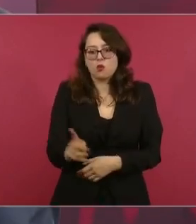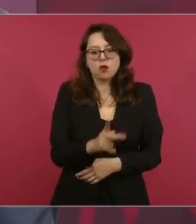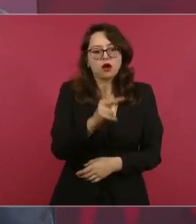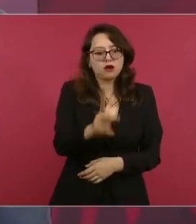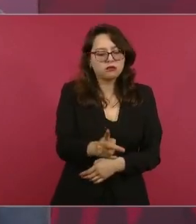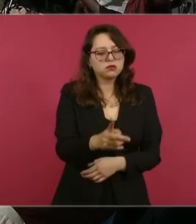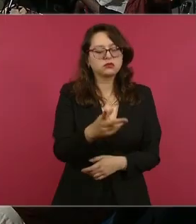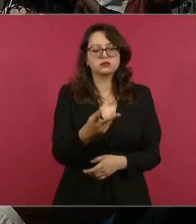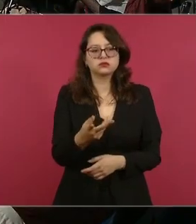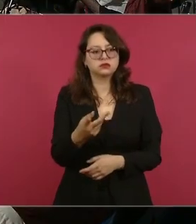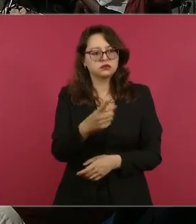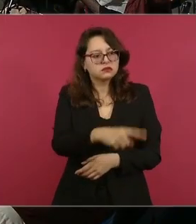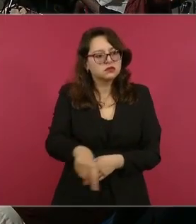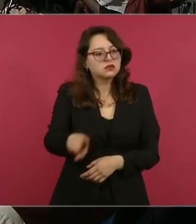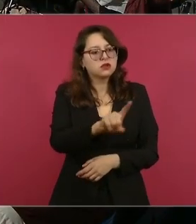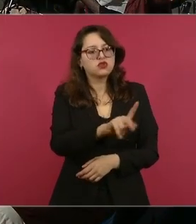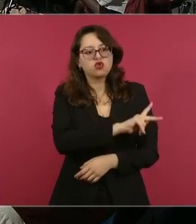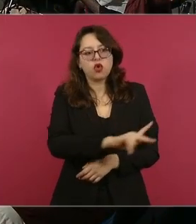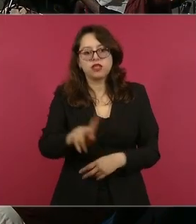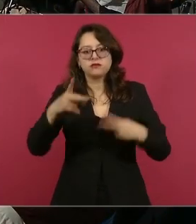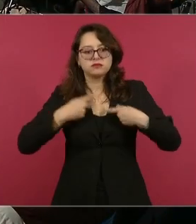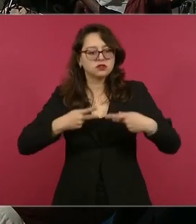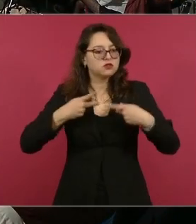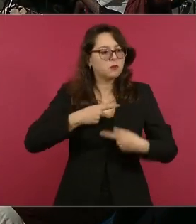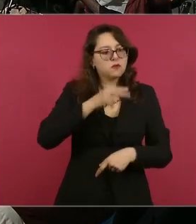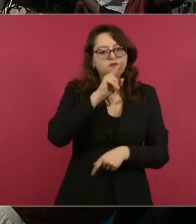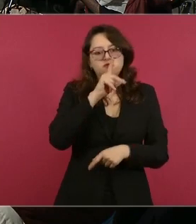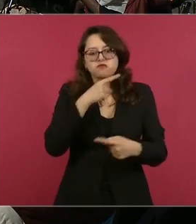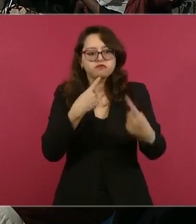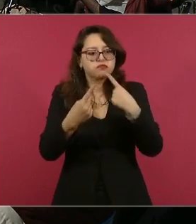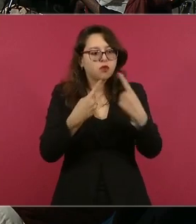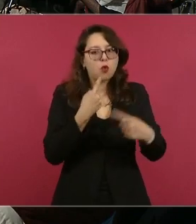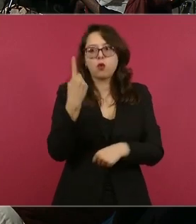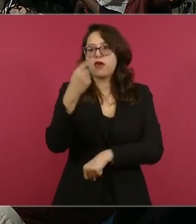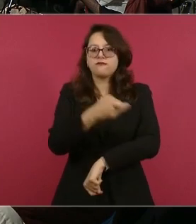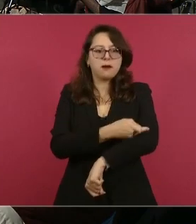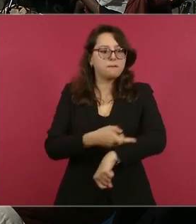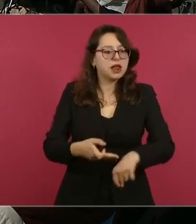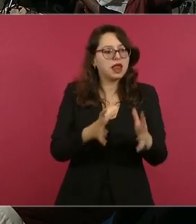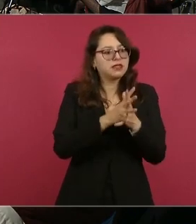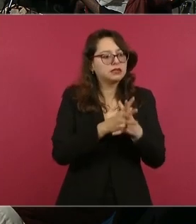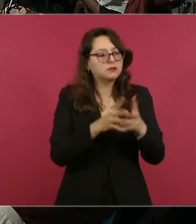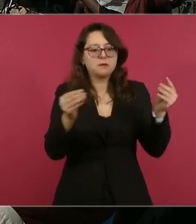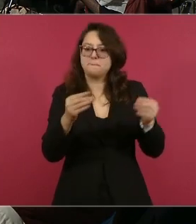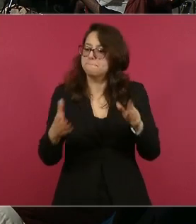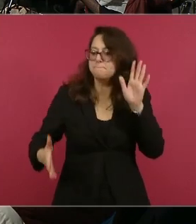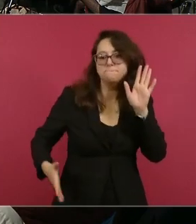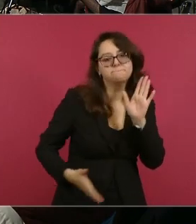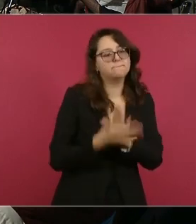niñas, todos ahí en la búsqueda.